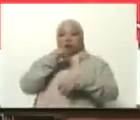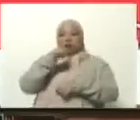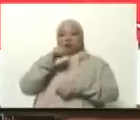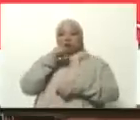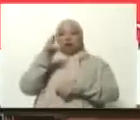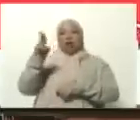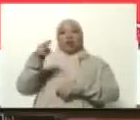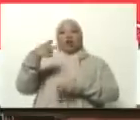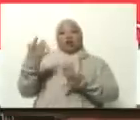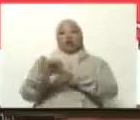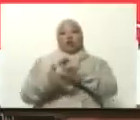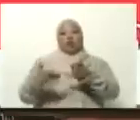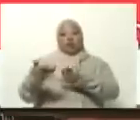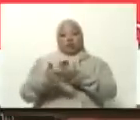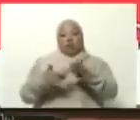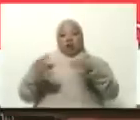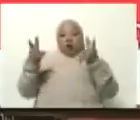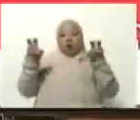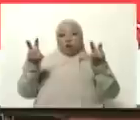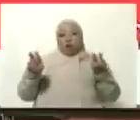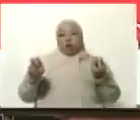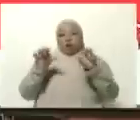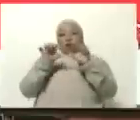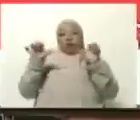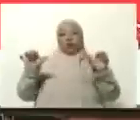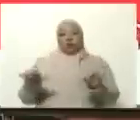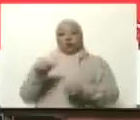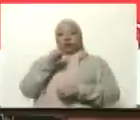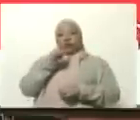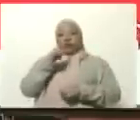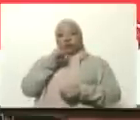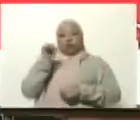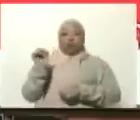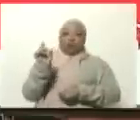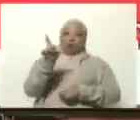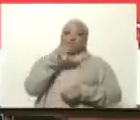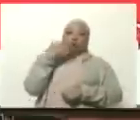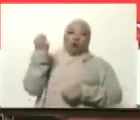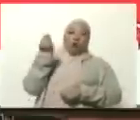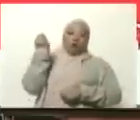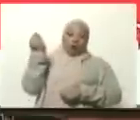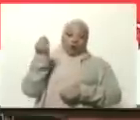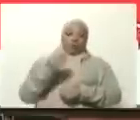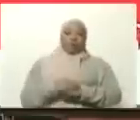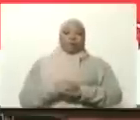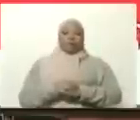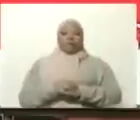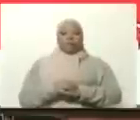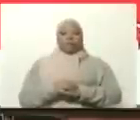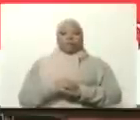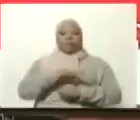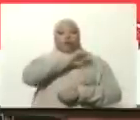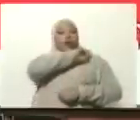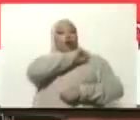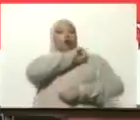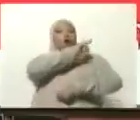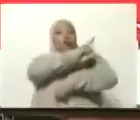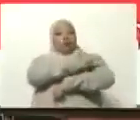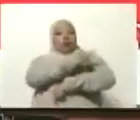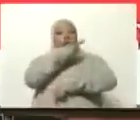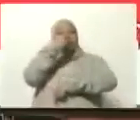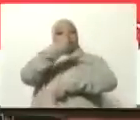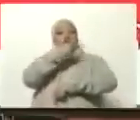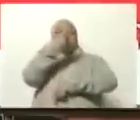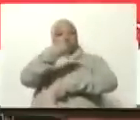sin ningún tipo de novedad a nivel de estructura tanto del partido como de la JPSU, una fuerza política que